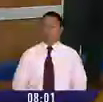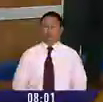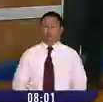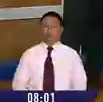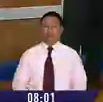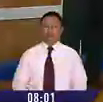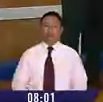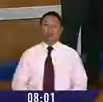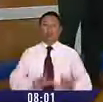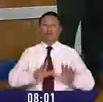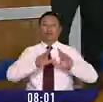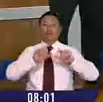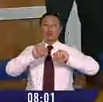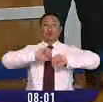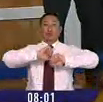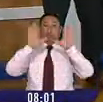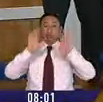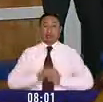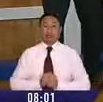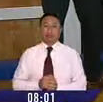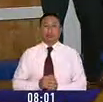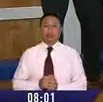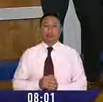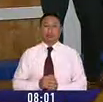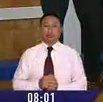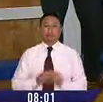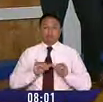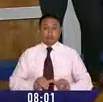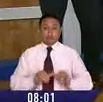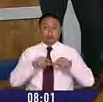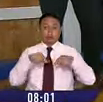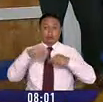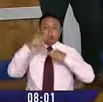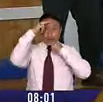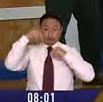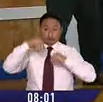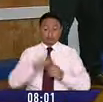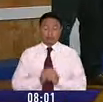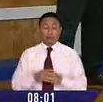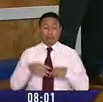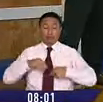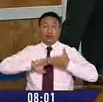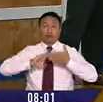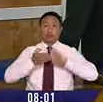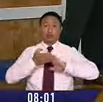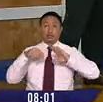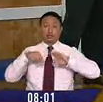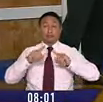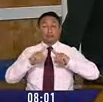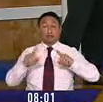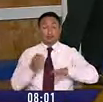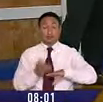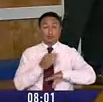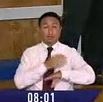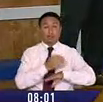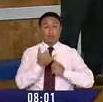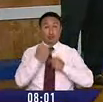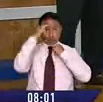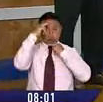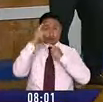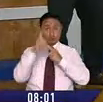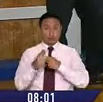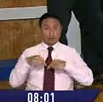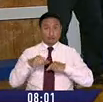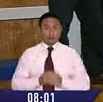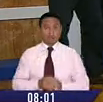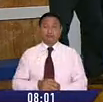8:01 en la mañana. La continuidad de estos informativos viene con Comunidad, María Mercedes, pero la urgencia de la noticia es otra. Así es,